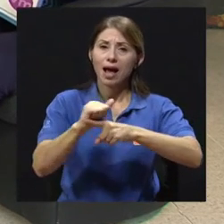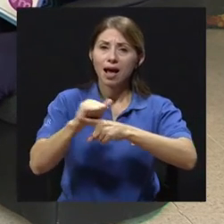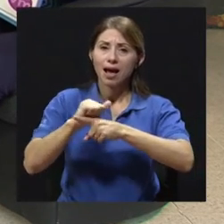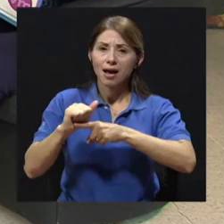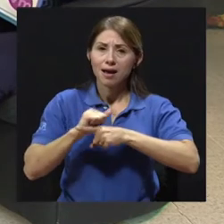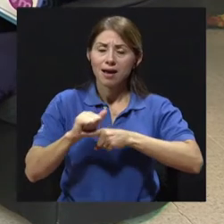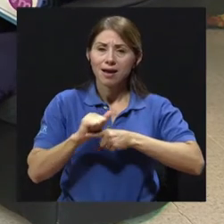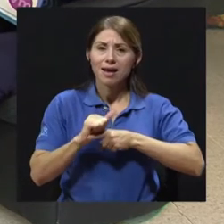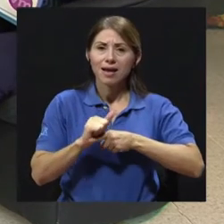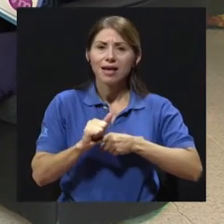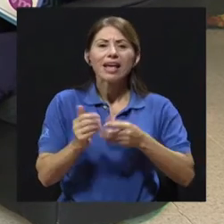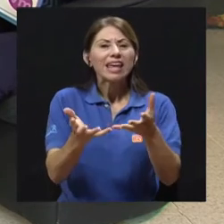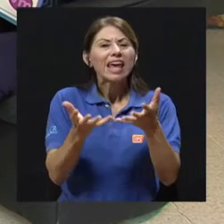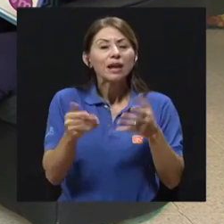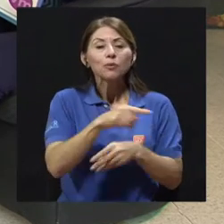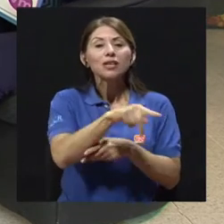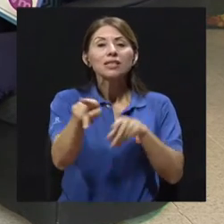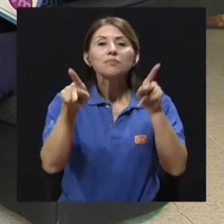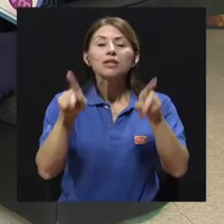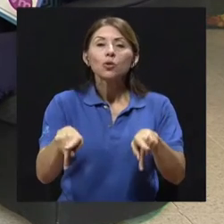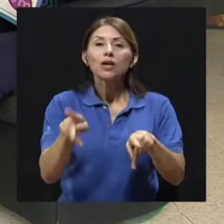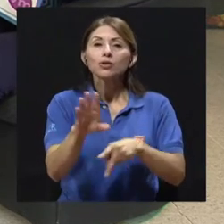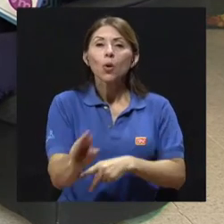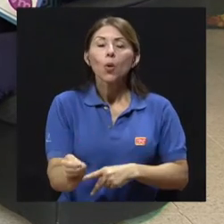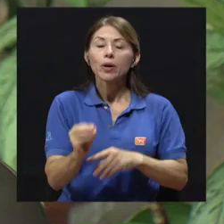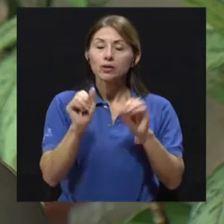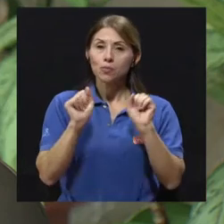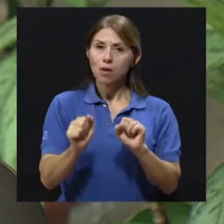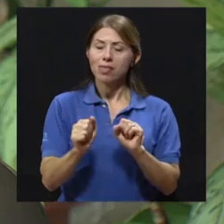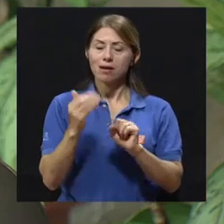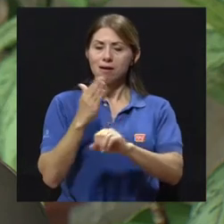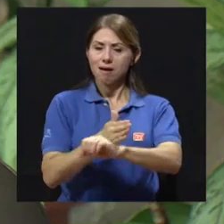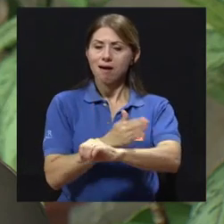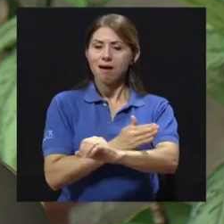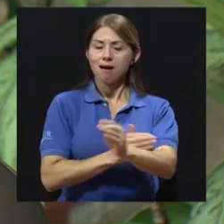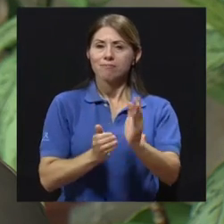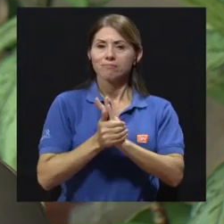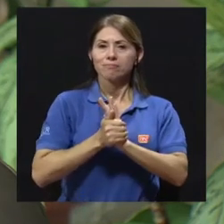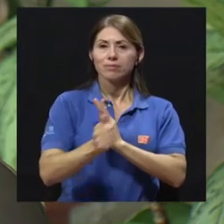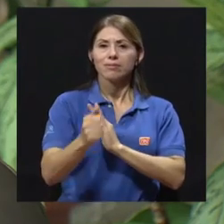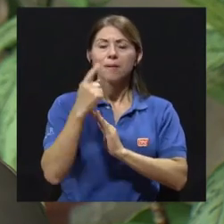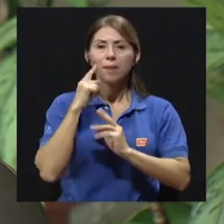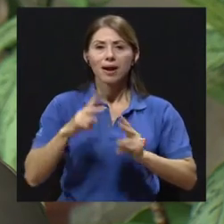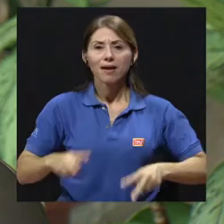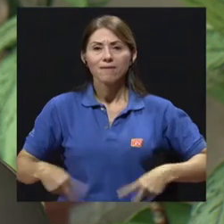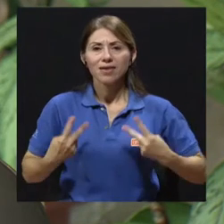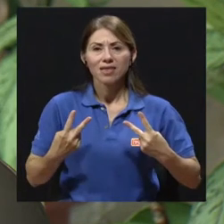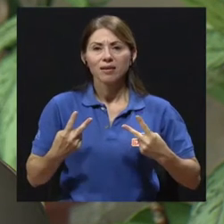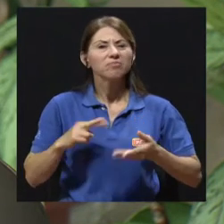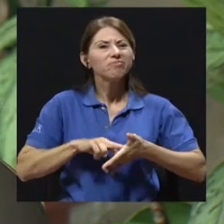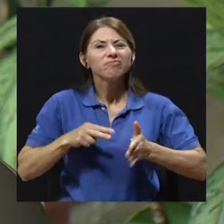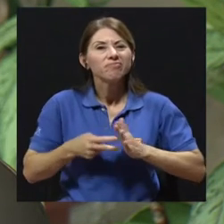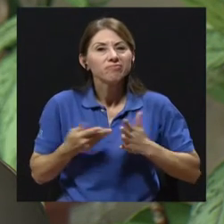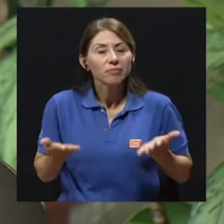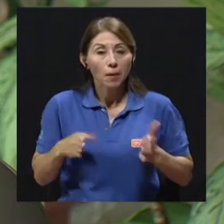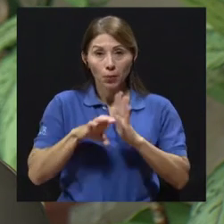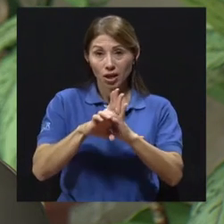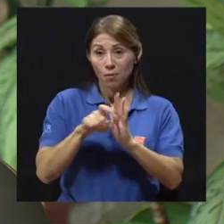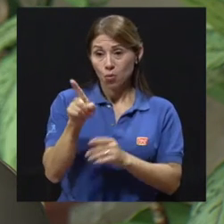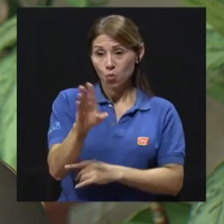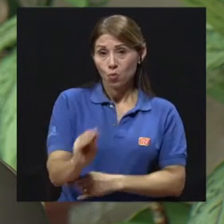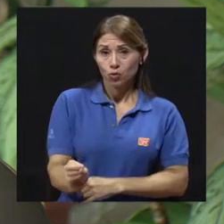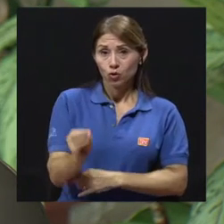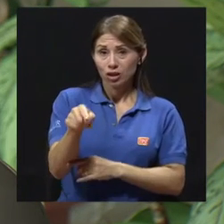más bien fomentar las habilidades para la vida en los jóvenes y en los niños. ¿Qué quiero decir con esto? Que si un muchacho